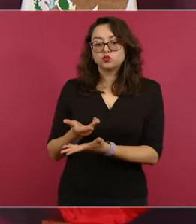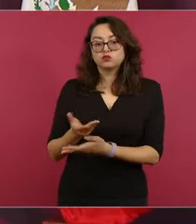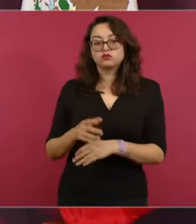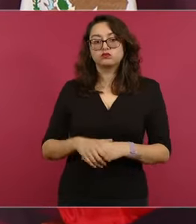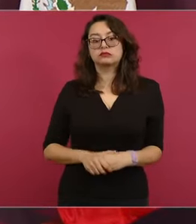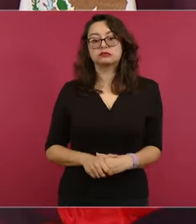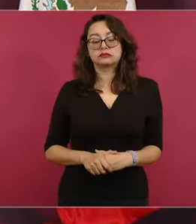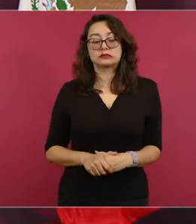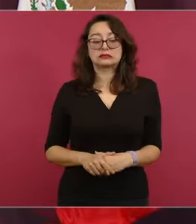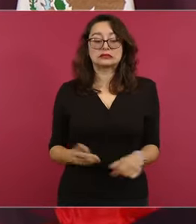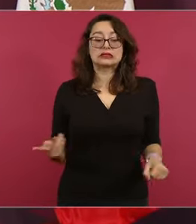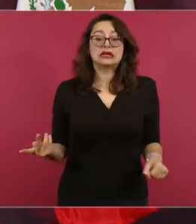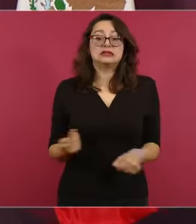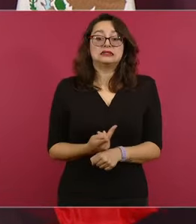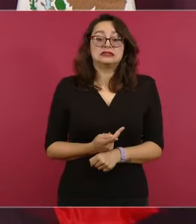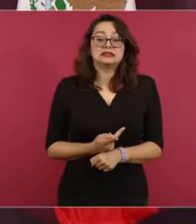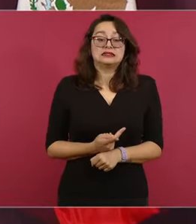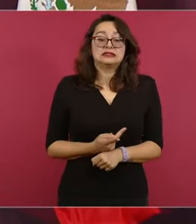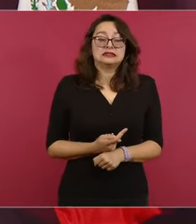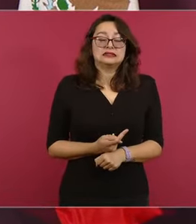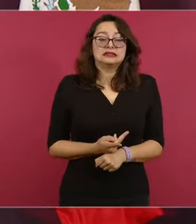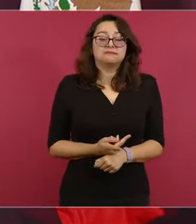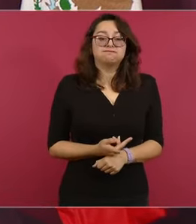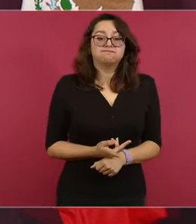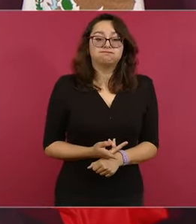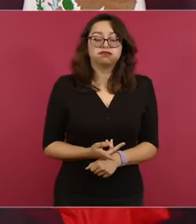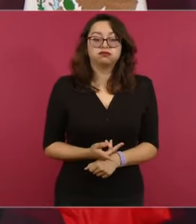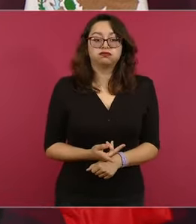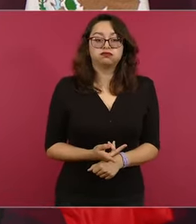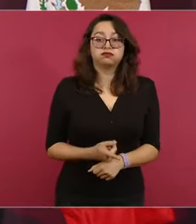Hay quienes en Guatemala